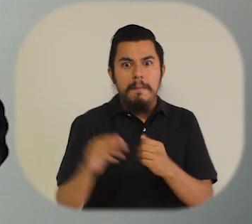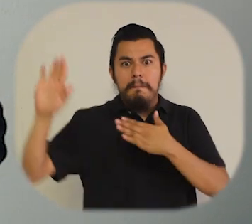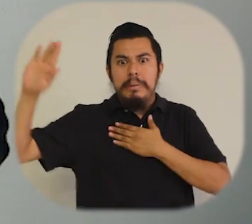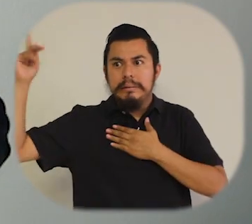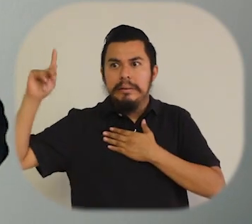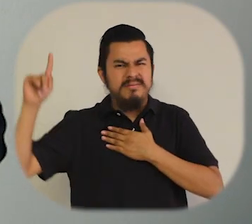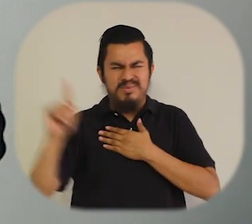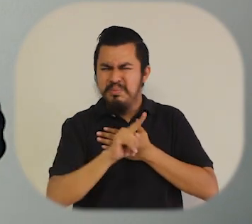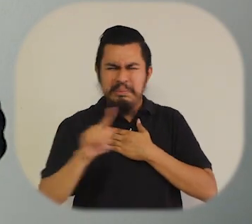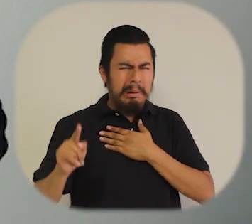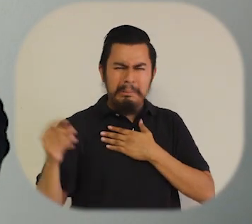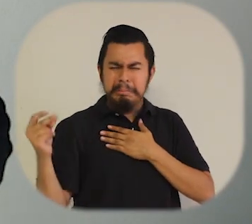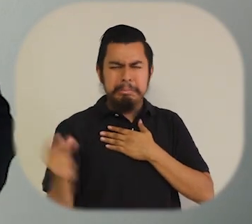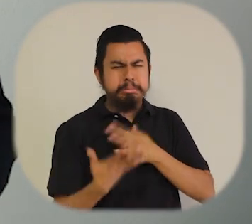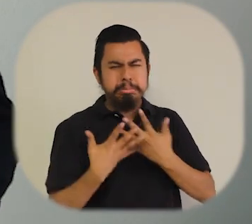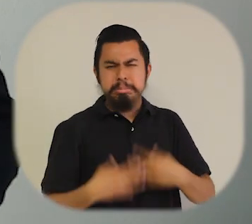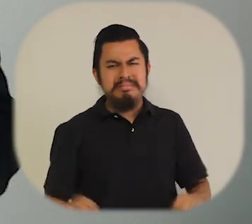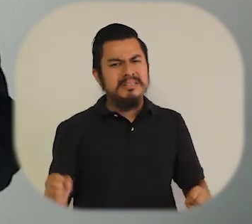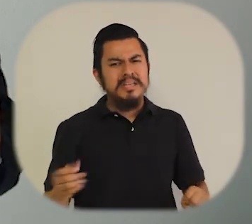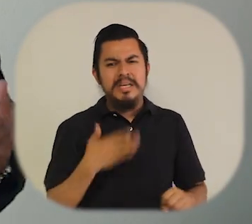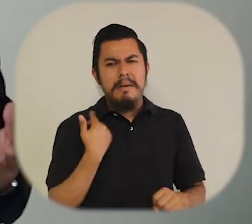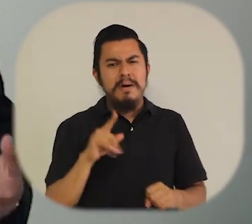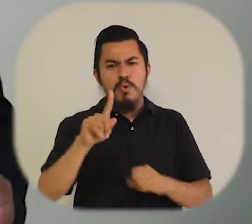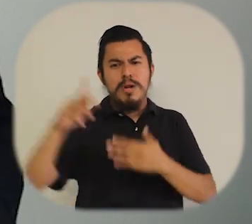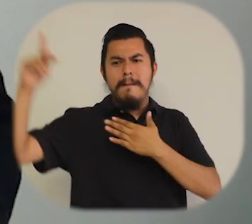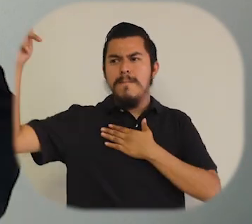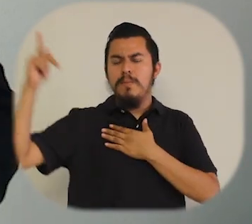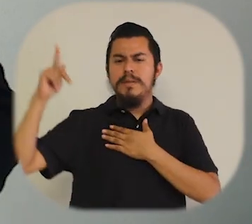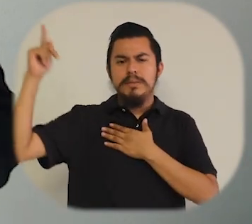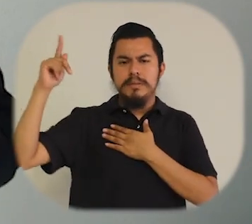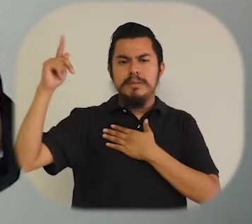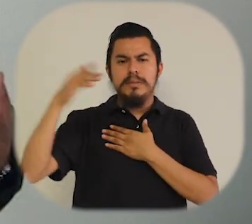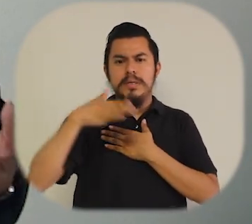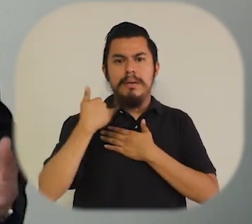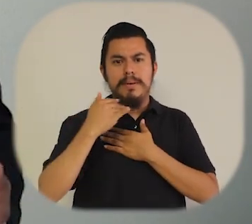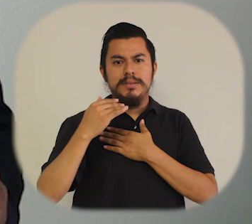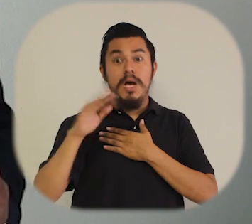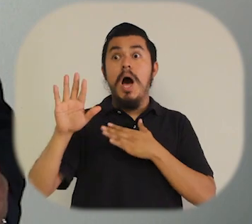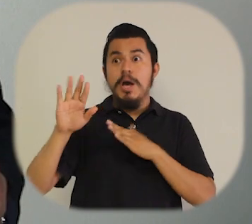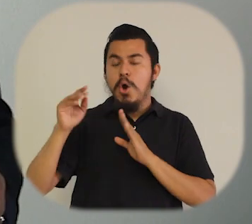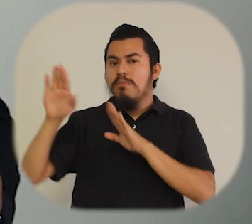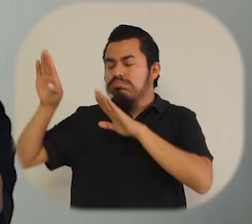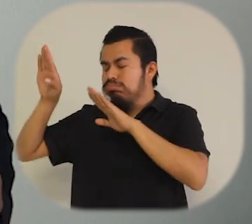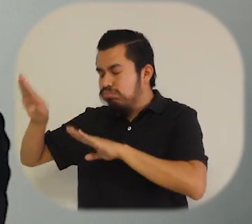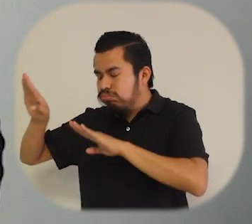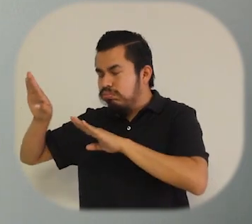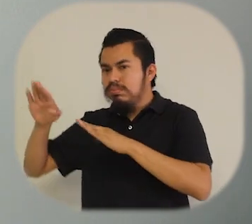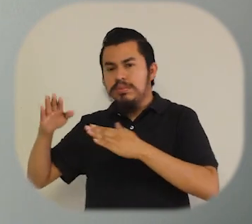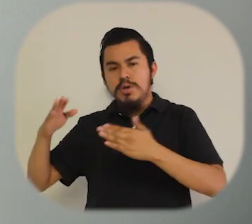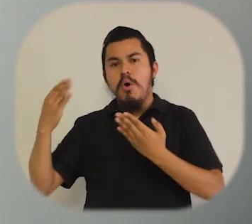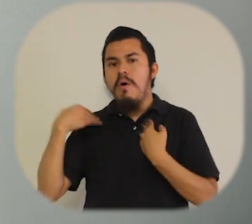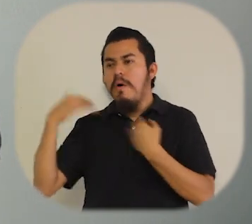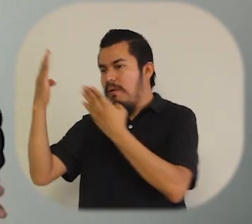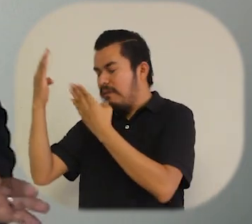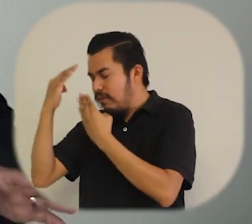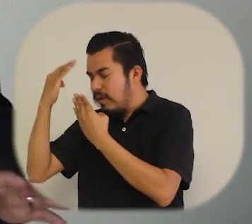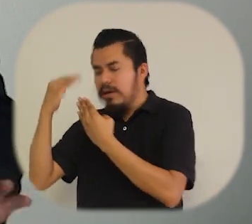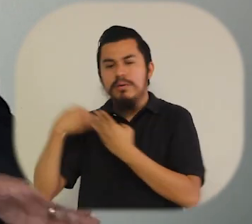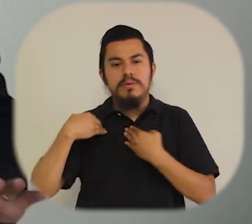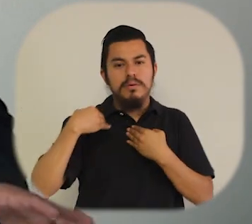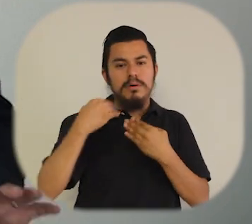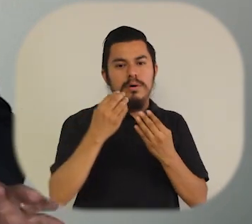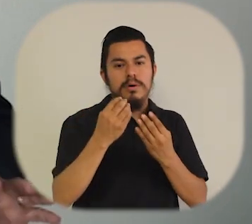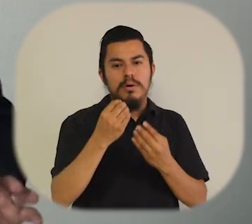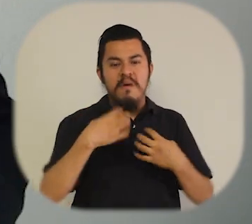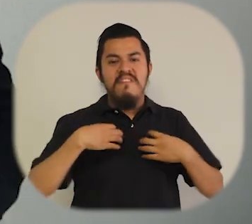realmente no era ningún inconveniente, simplemente era una promesa dada y cuando se tenía esta promesa, la vida que tenía que tener el hombre era no